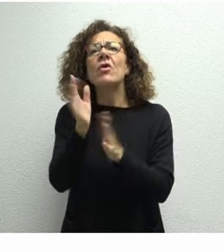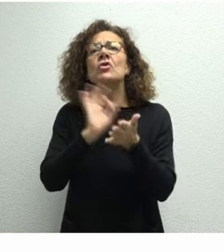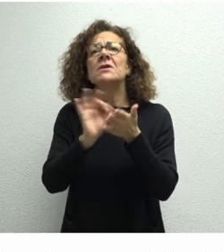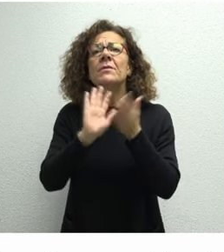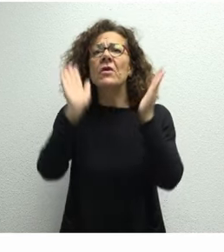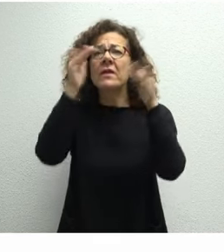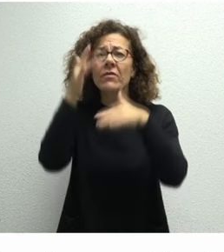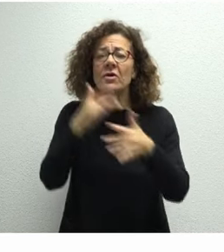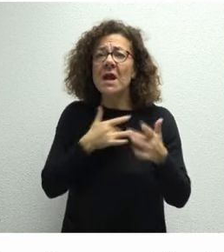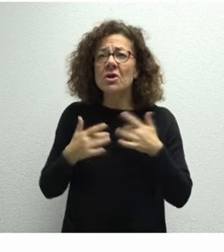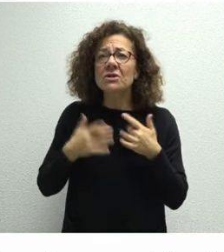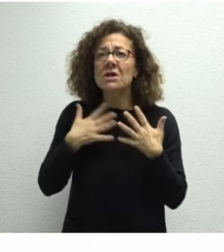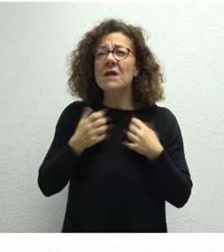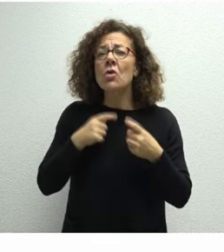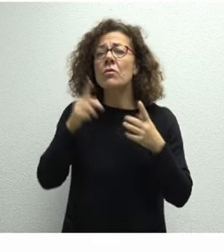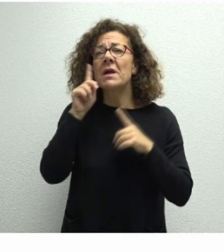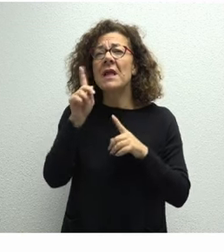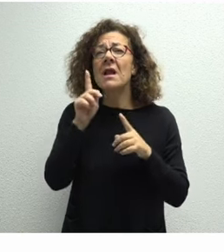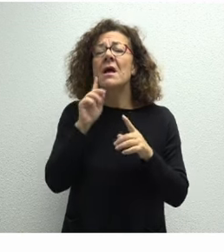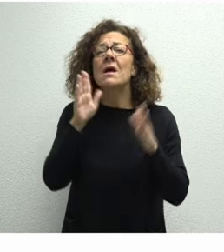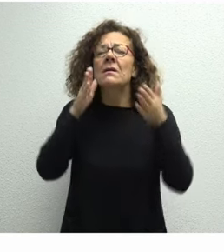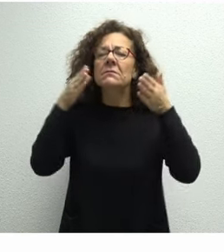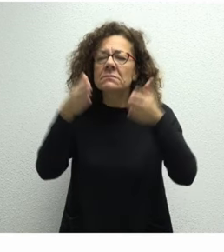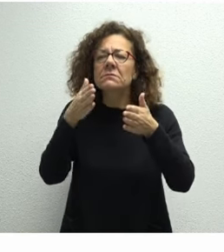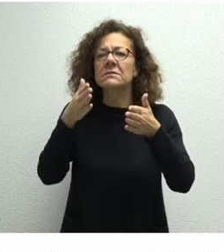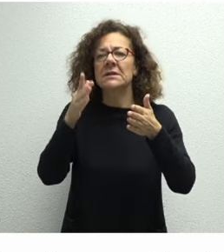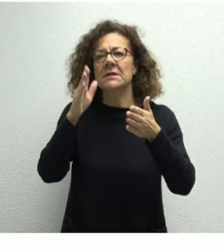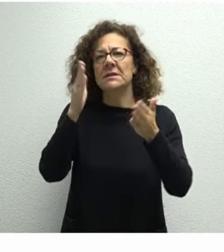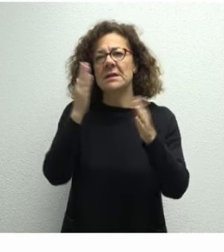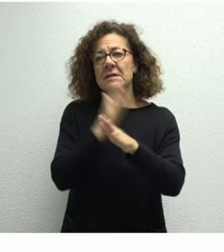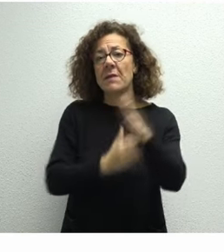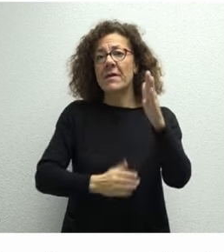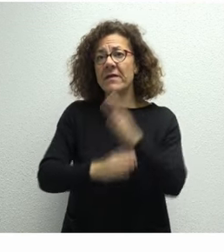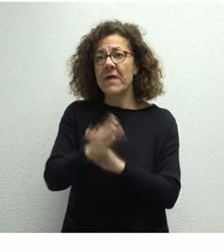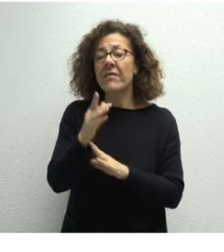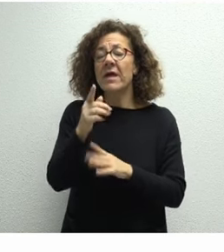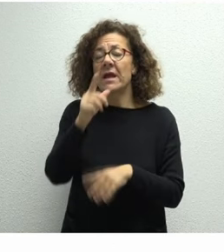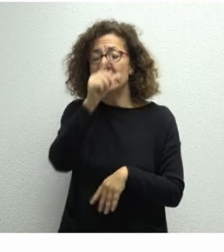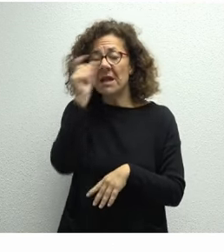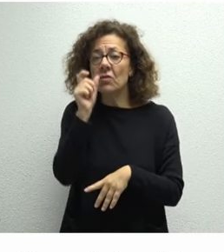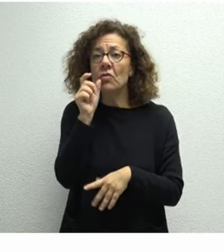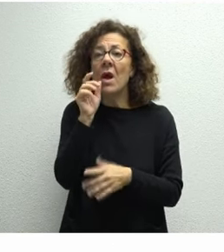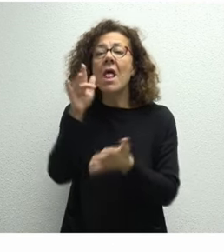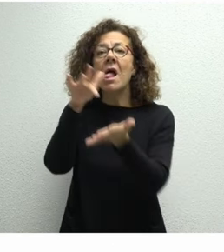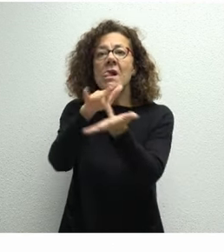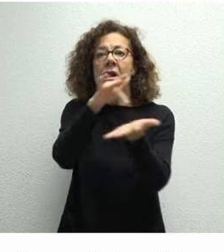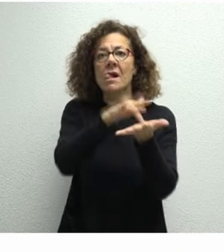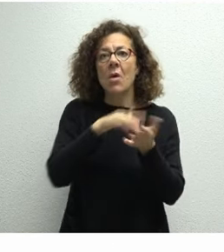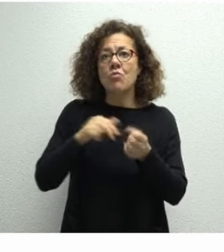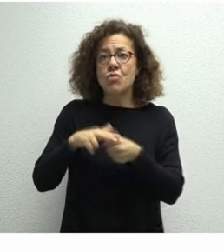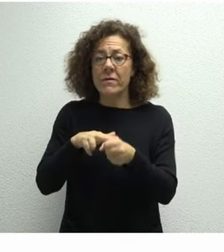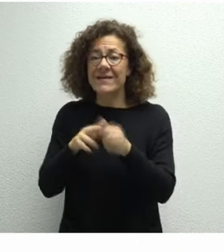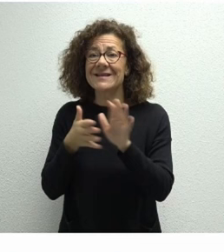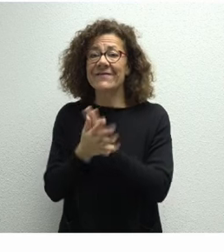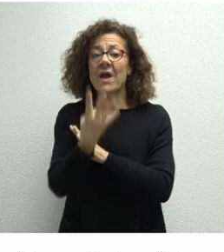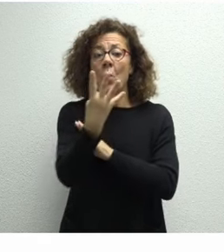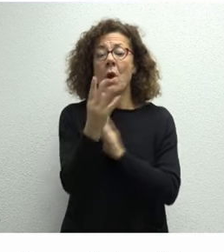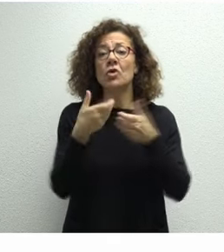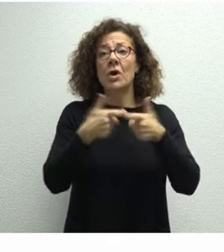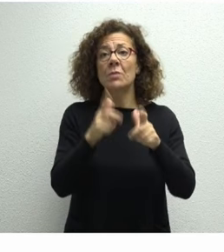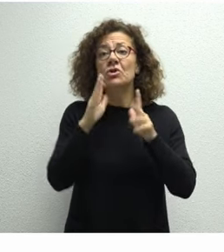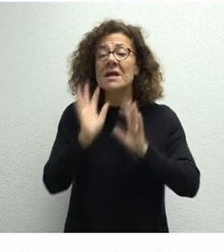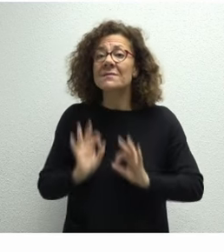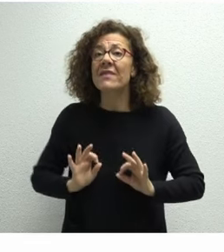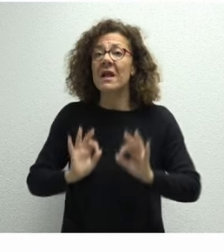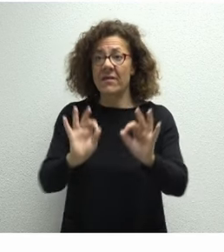atención y diagnóstico de Salud Mental especializado en discapacidad intelectual con presencia en cada provincia por tanto estaríamos hablando de cuatro equipos especial